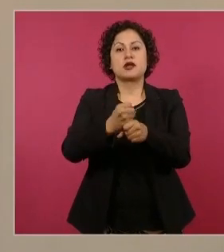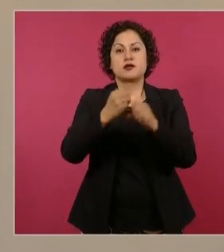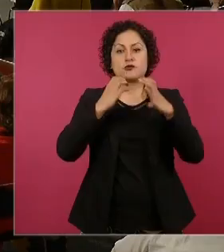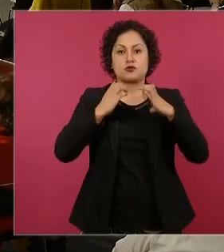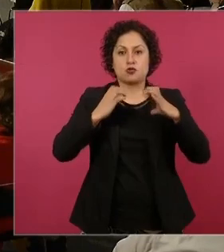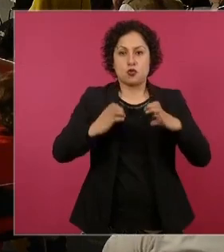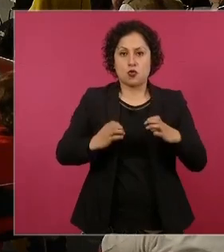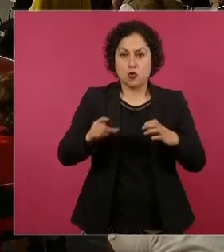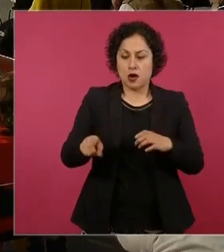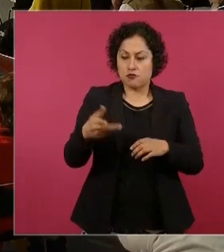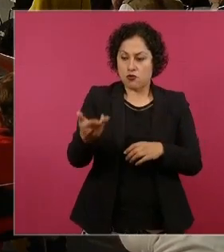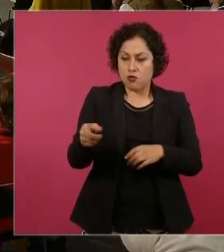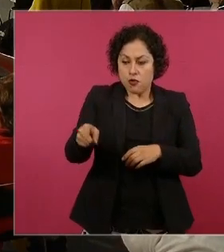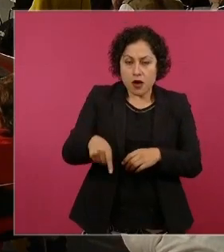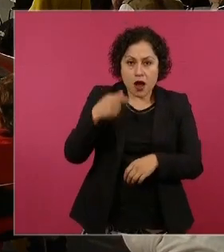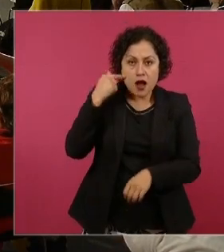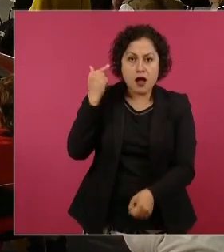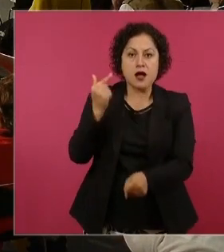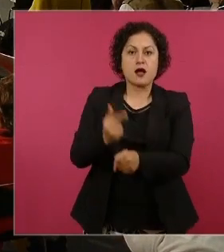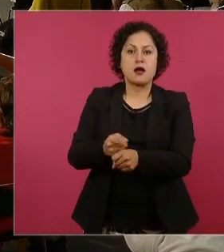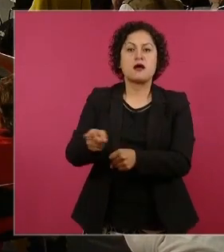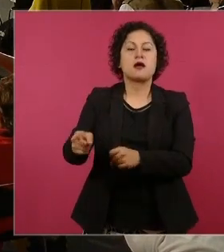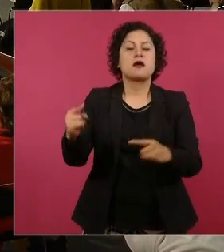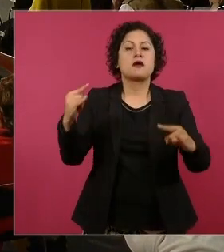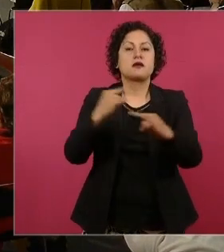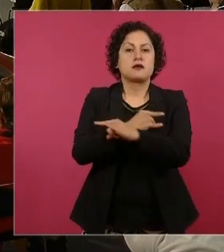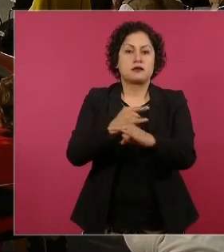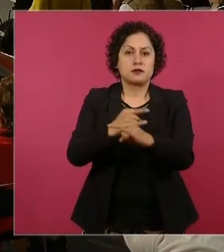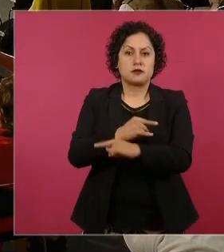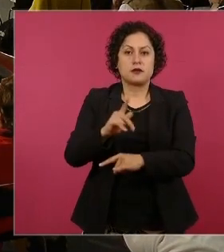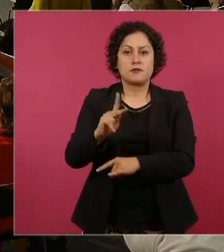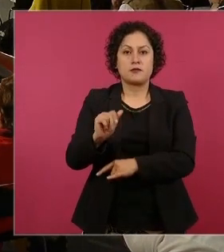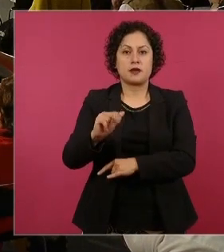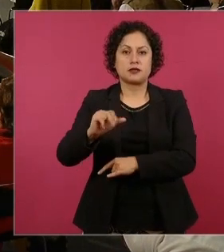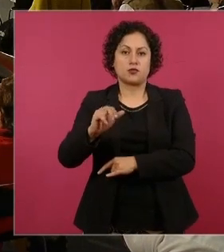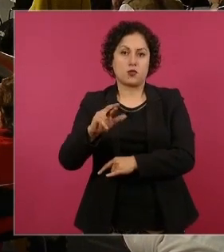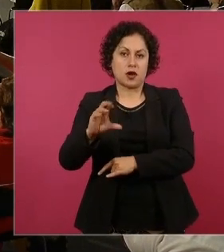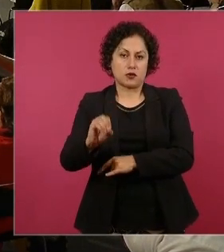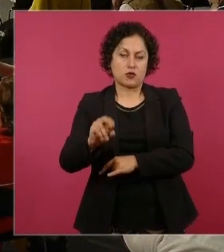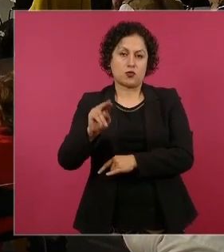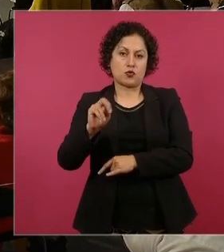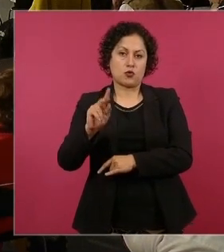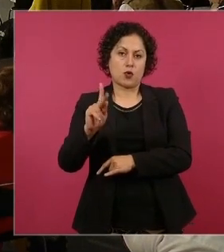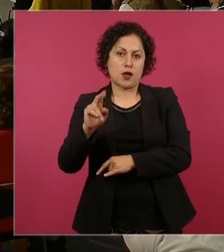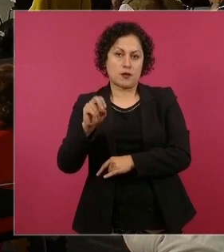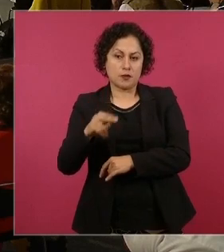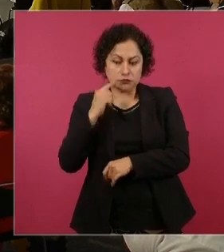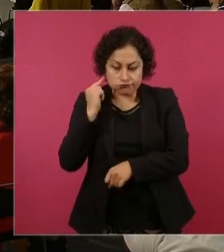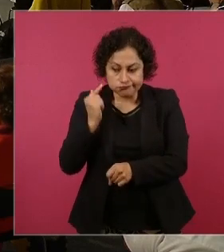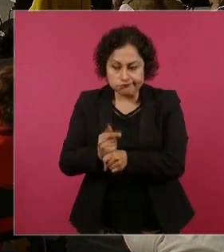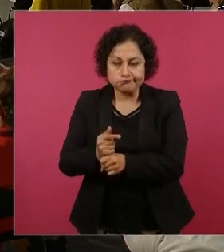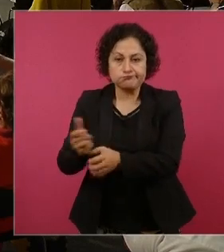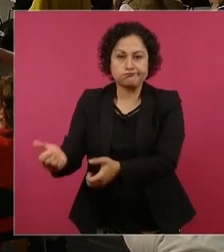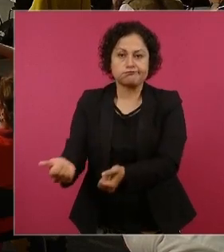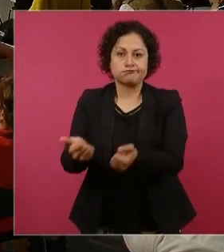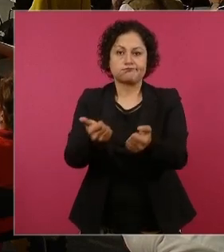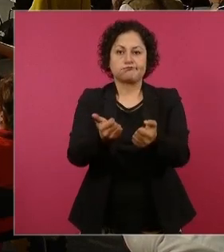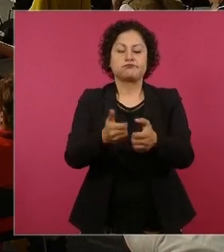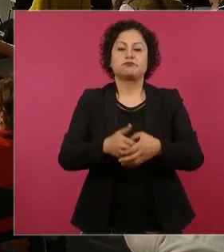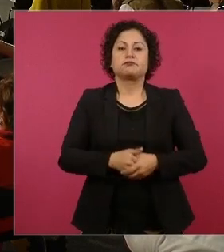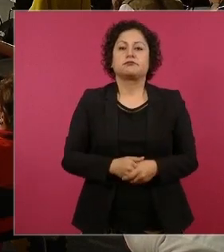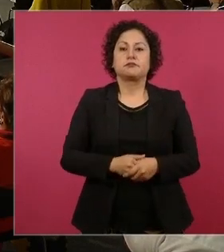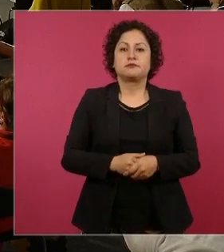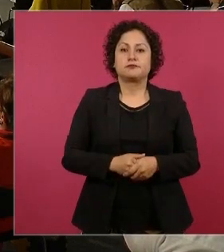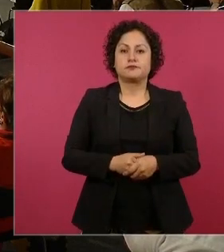fueron localizados en un predio ubicado en la carretera libre Pátzcuaro-Uruapan. Adelante. Esta detención de